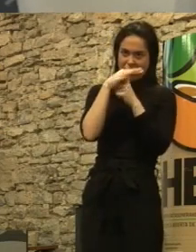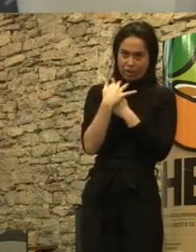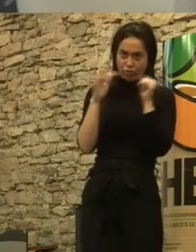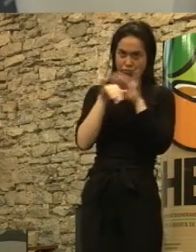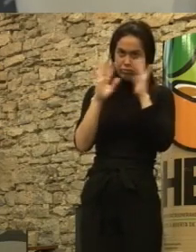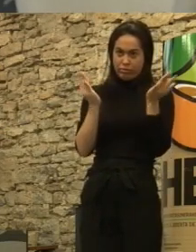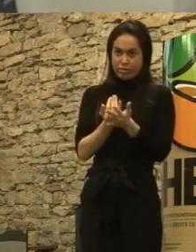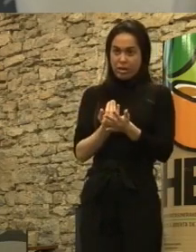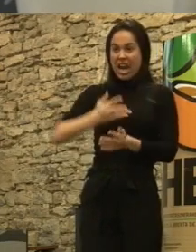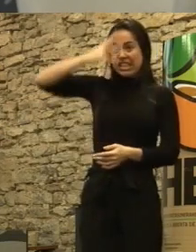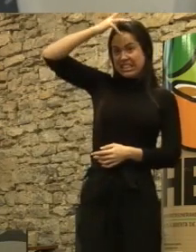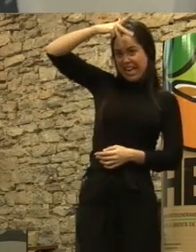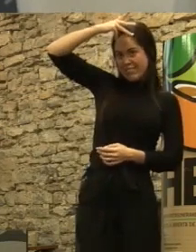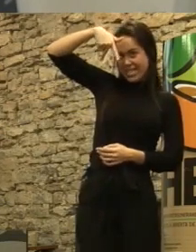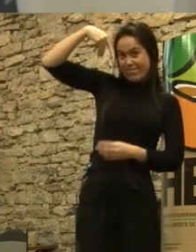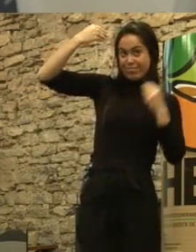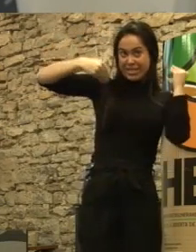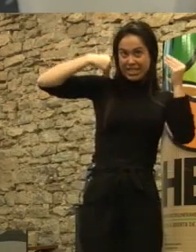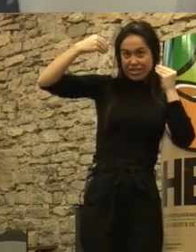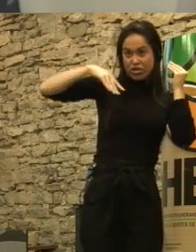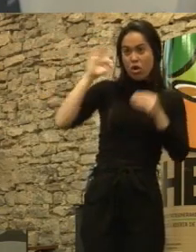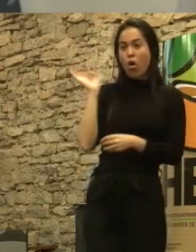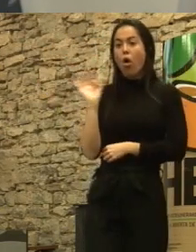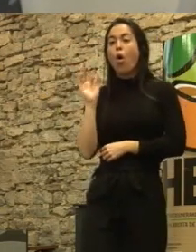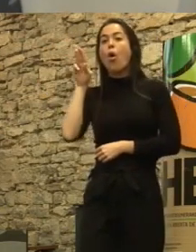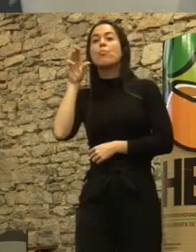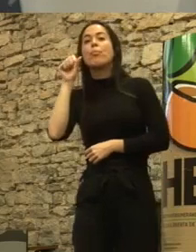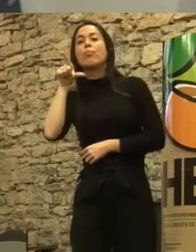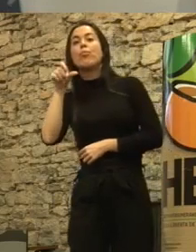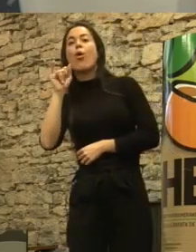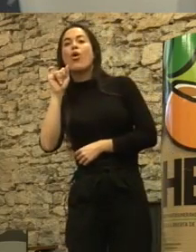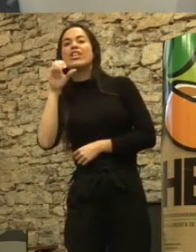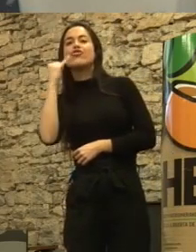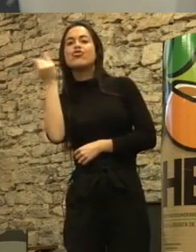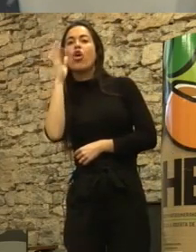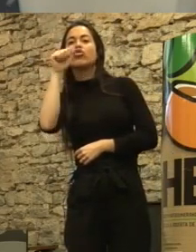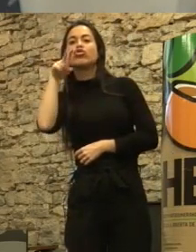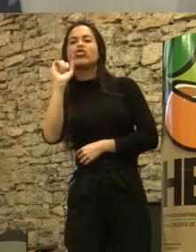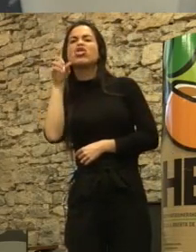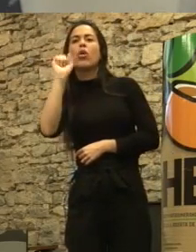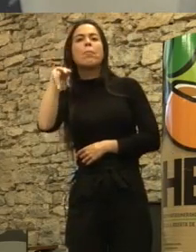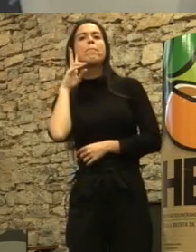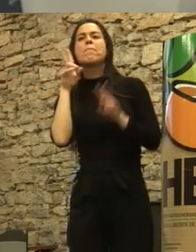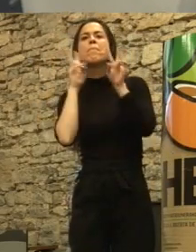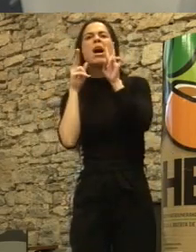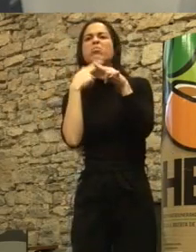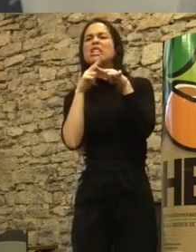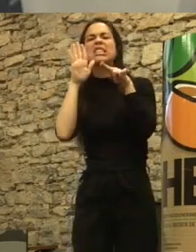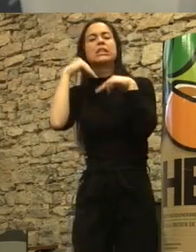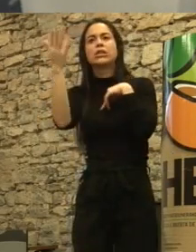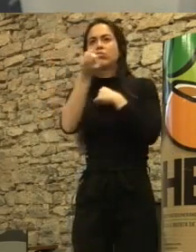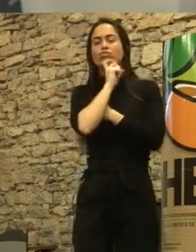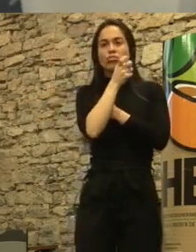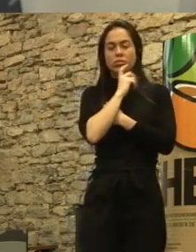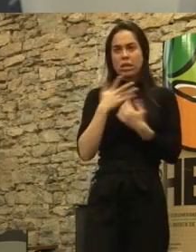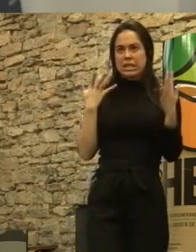los Trumps de este mundo están viendo, o los Boris Johnson en este punto, la política internacional. Ella dice, no. No es solo una cuestión de tener más